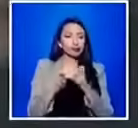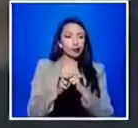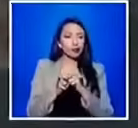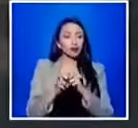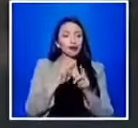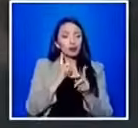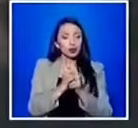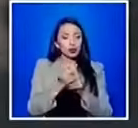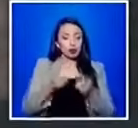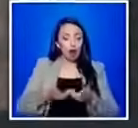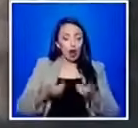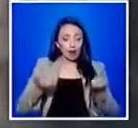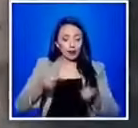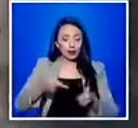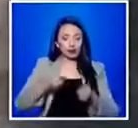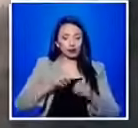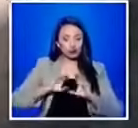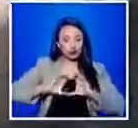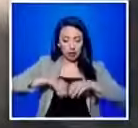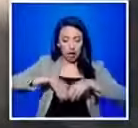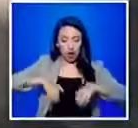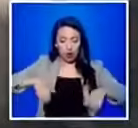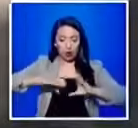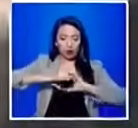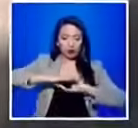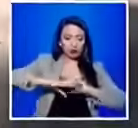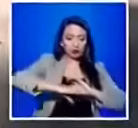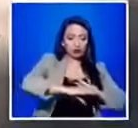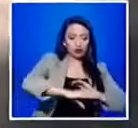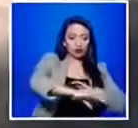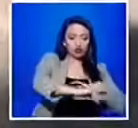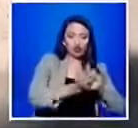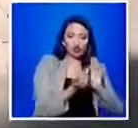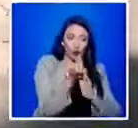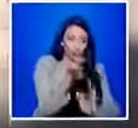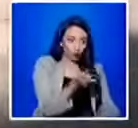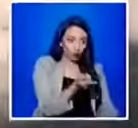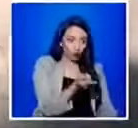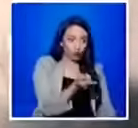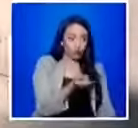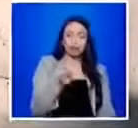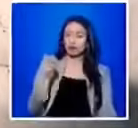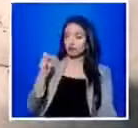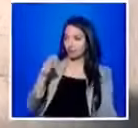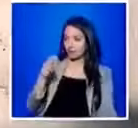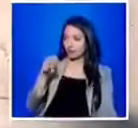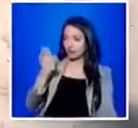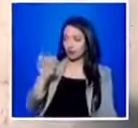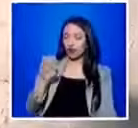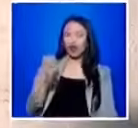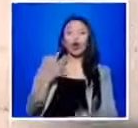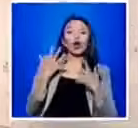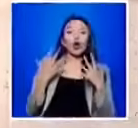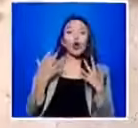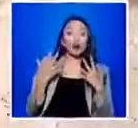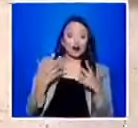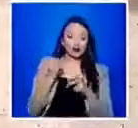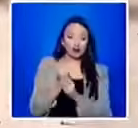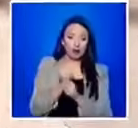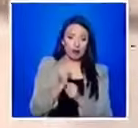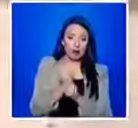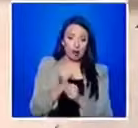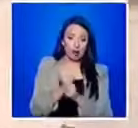ello ustedes han conducido el agua de las vertientes a este colector nuevo. Sí, se hizo unas obras de drenaje